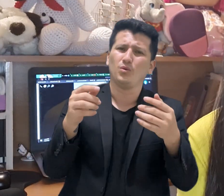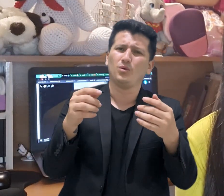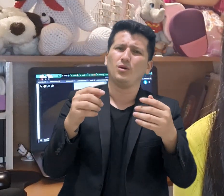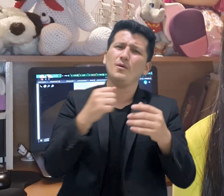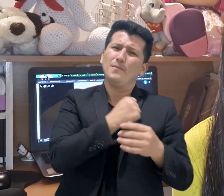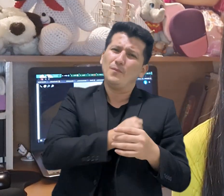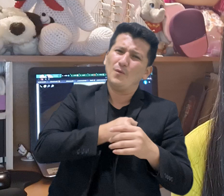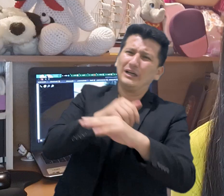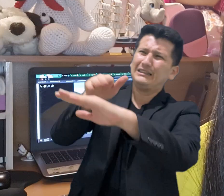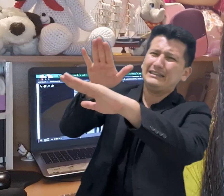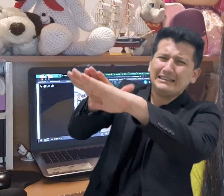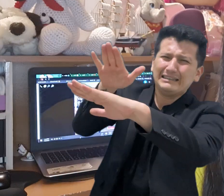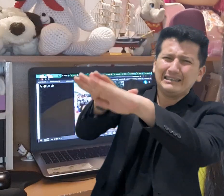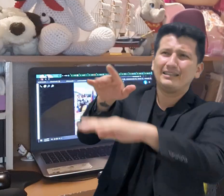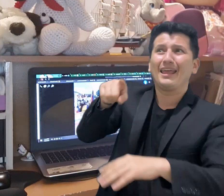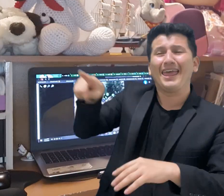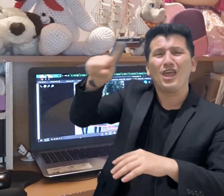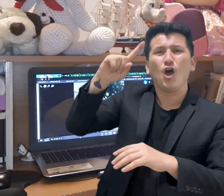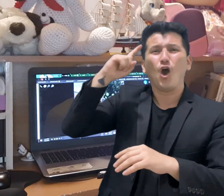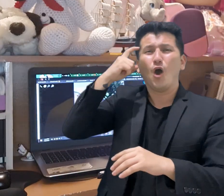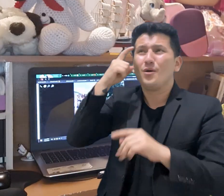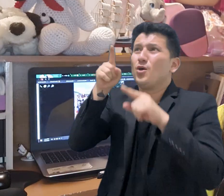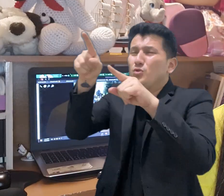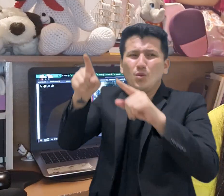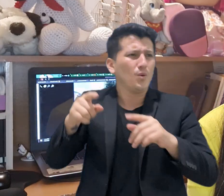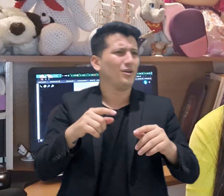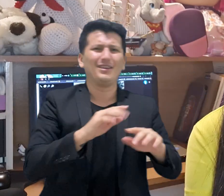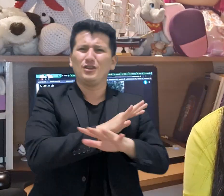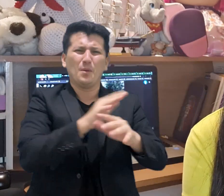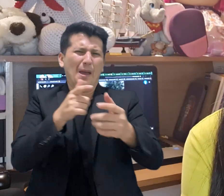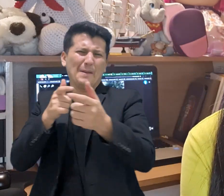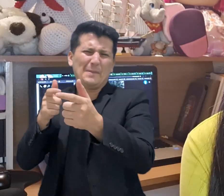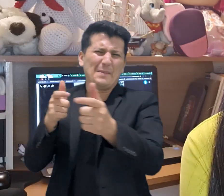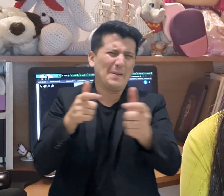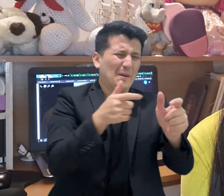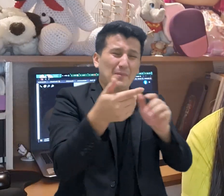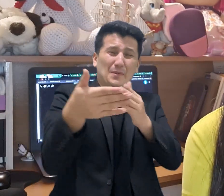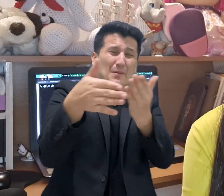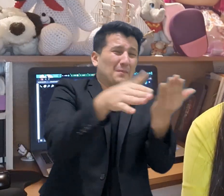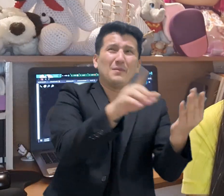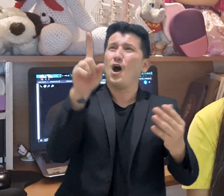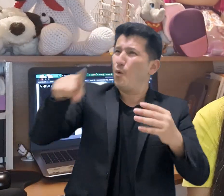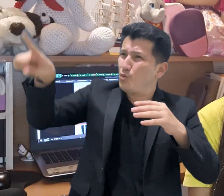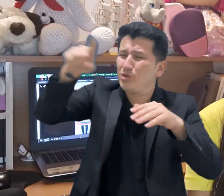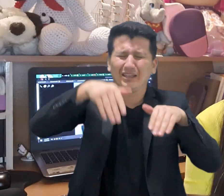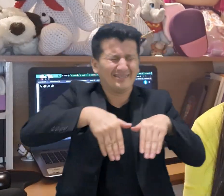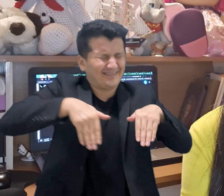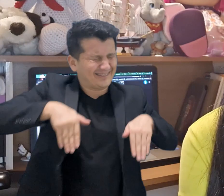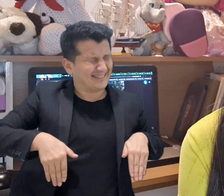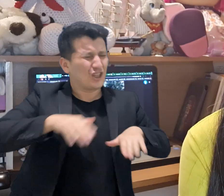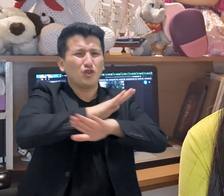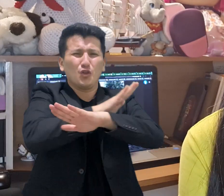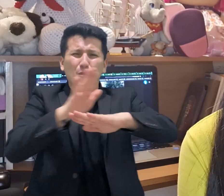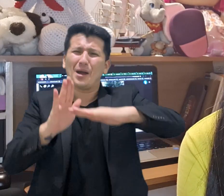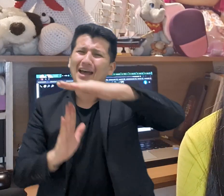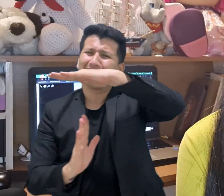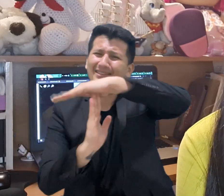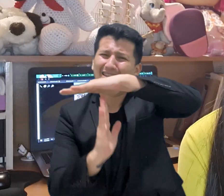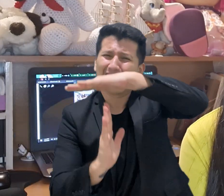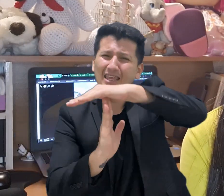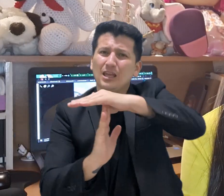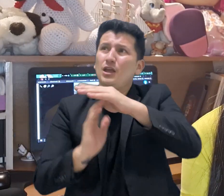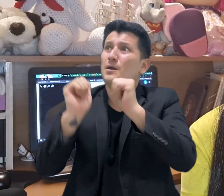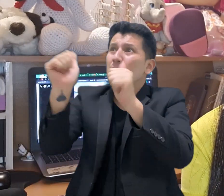este exterminio de vida. Solo es cuestión de ustedes. Tienen la solución en